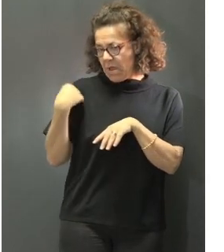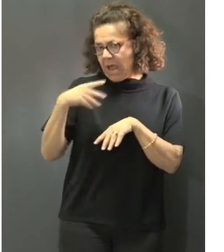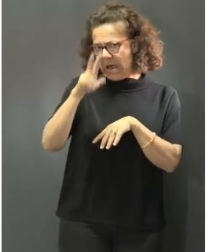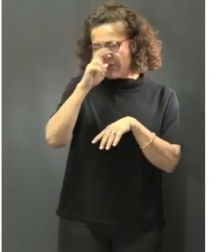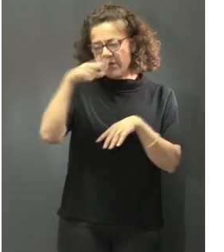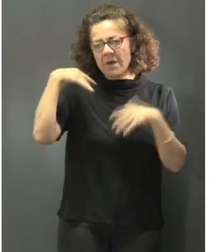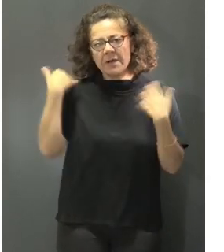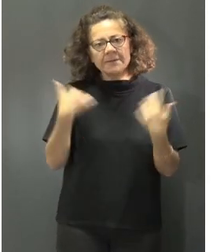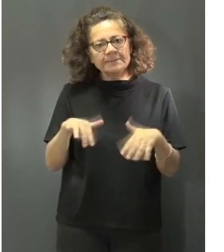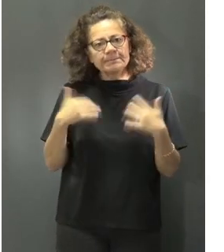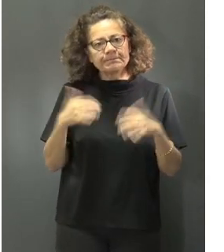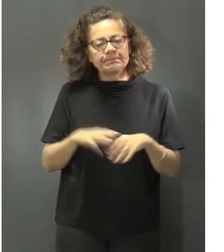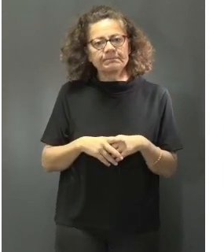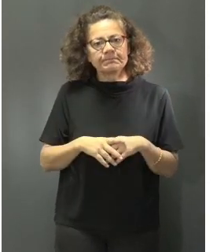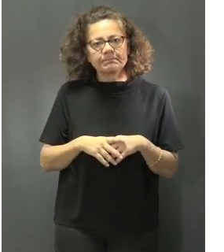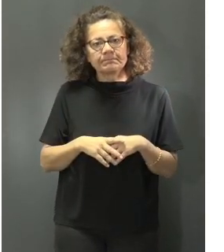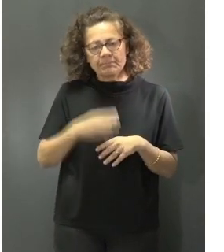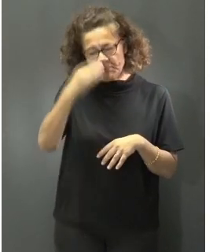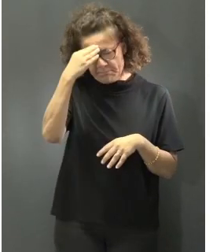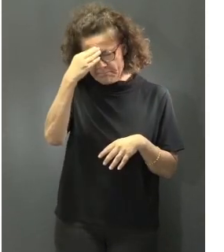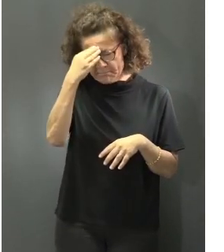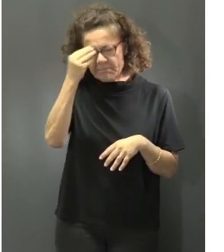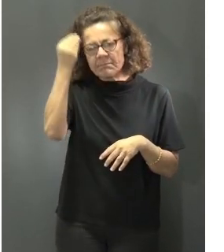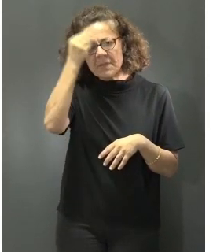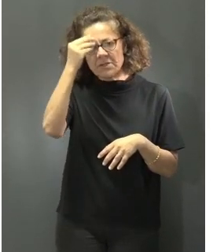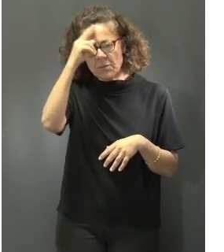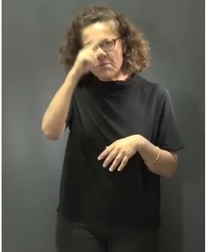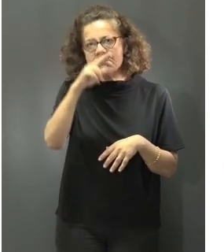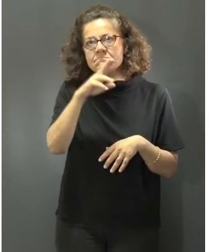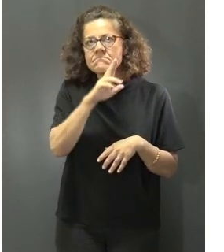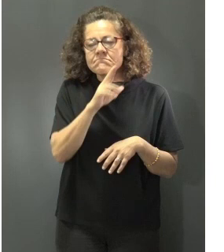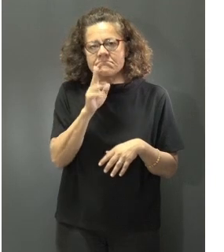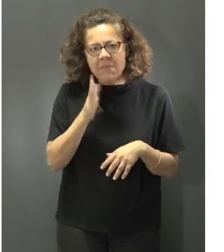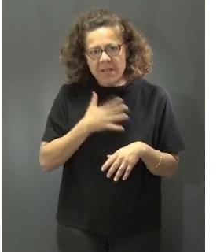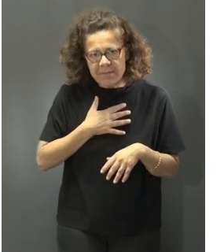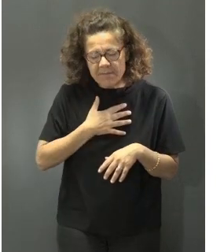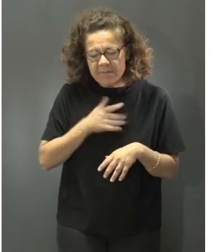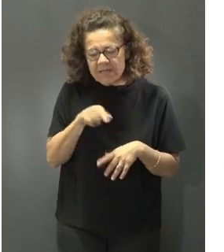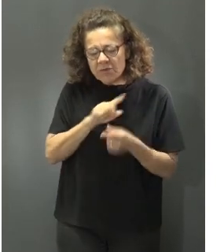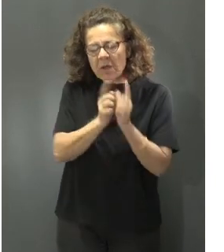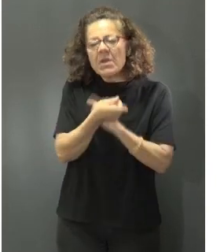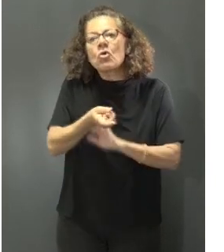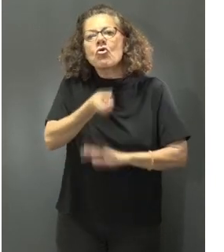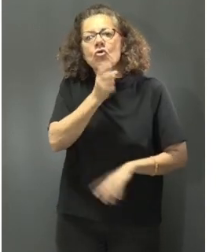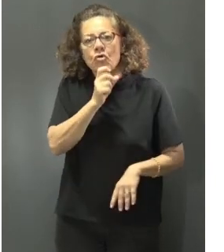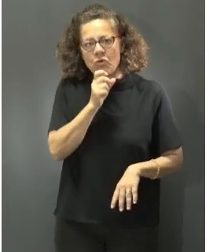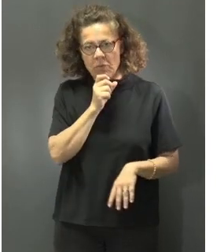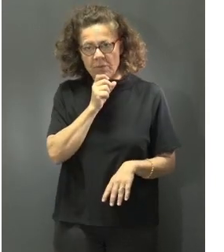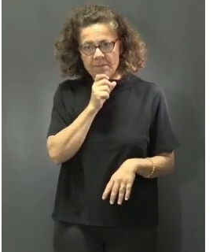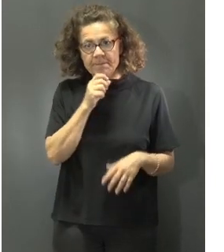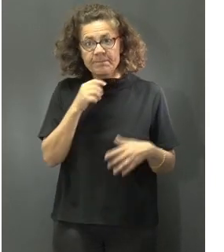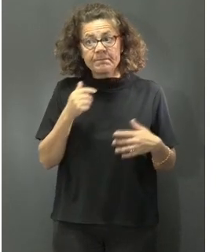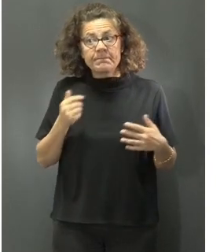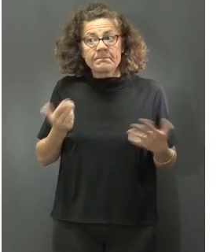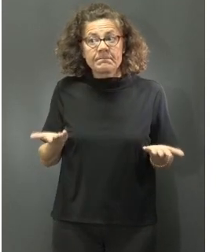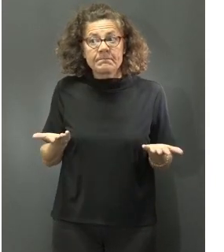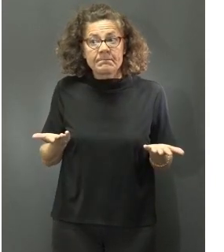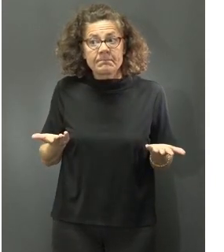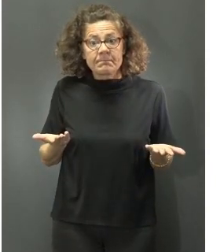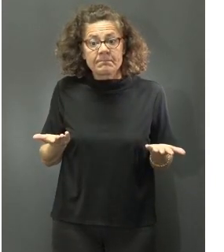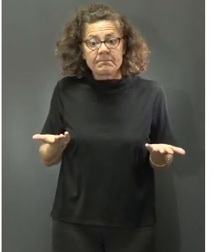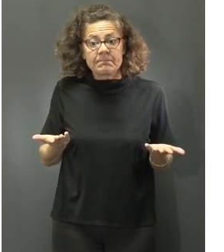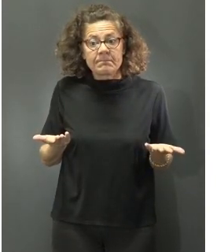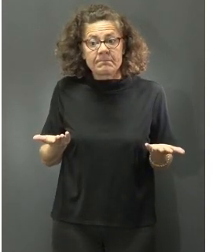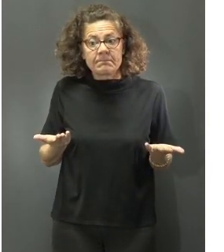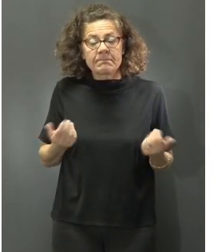digo, madre mía, ¿cómo pondría yo esto? Son cosas que